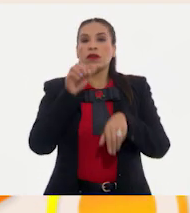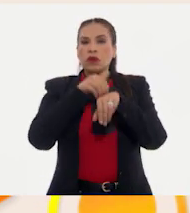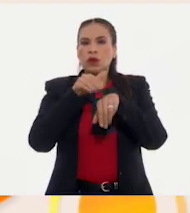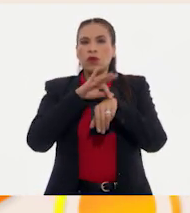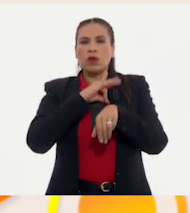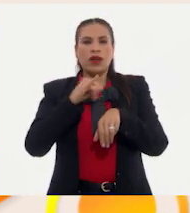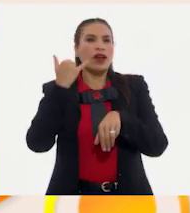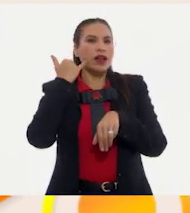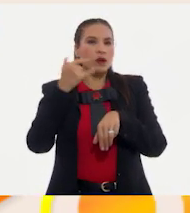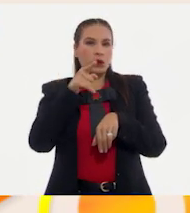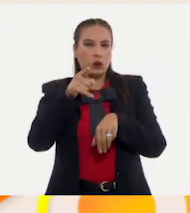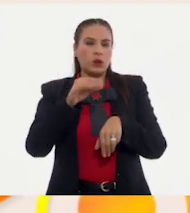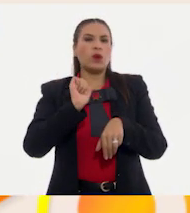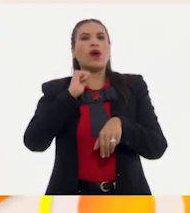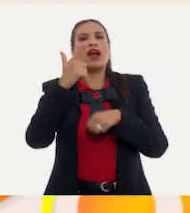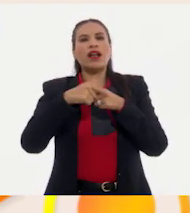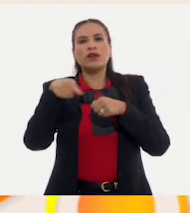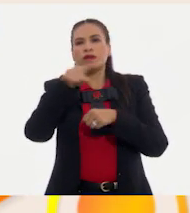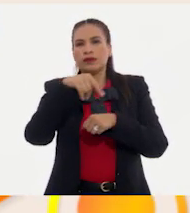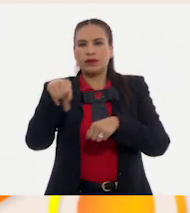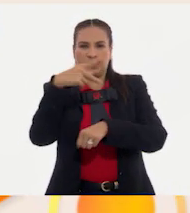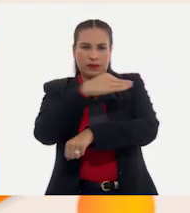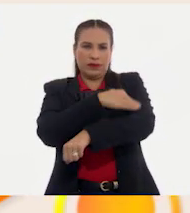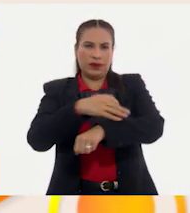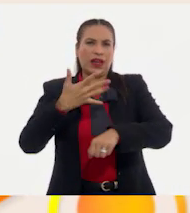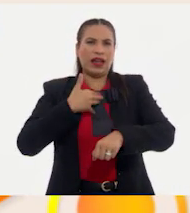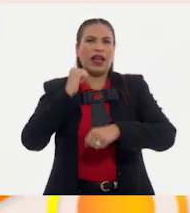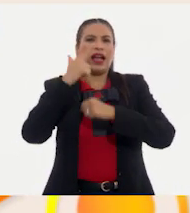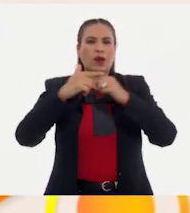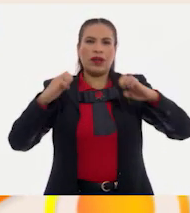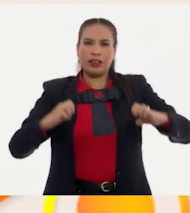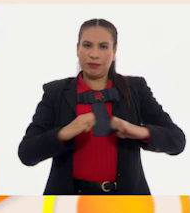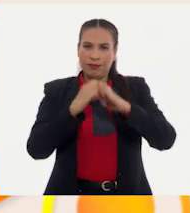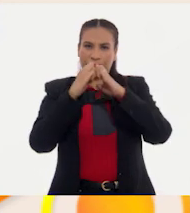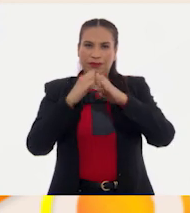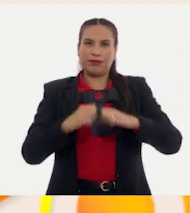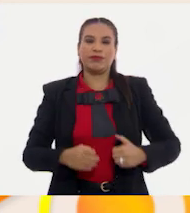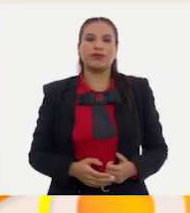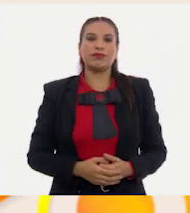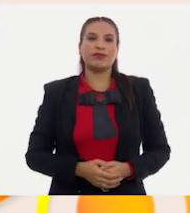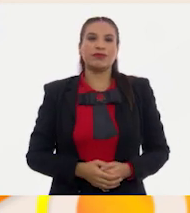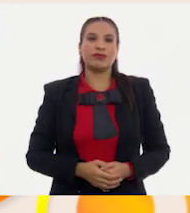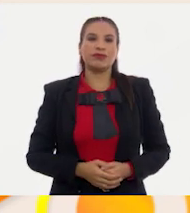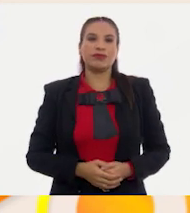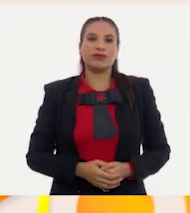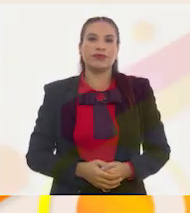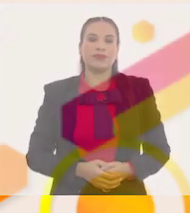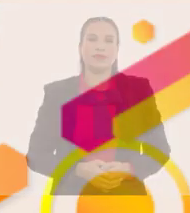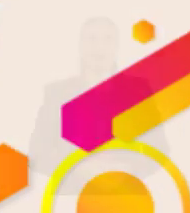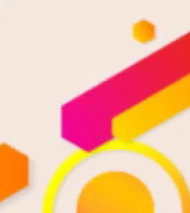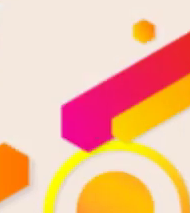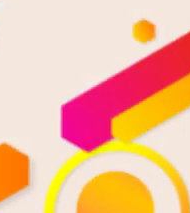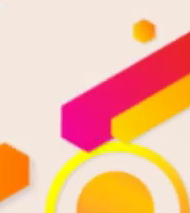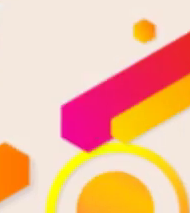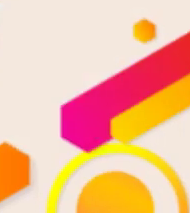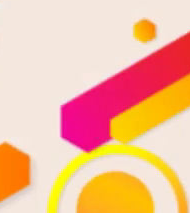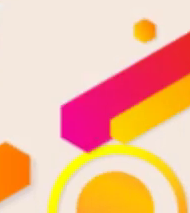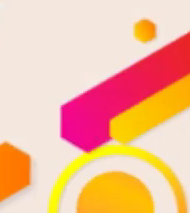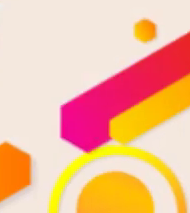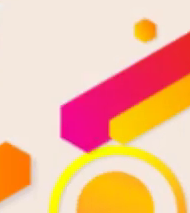puedes llamar cuando tú o alguien cerca de ti tenga una emergencia.